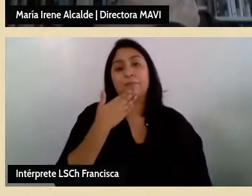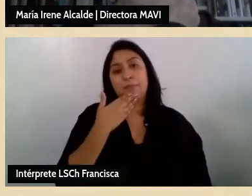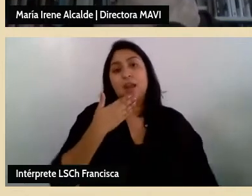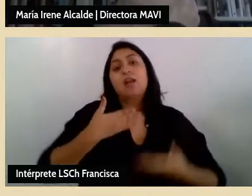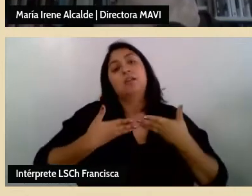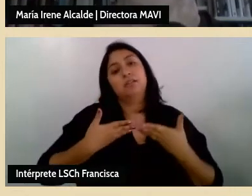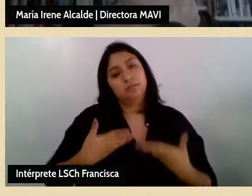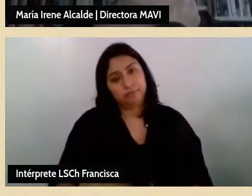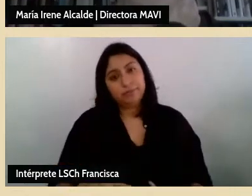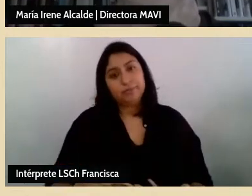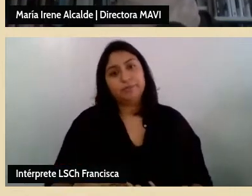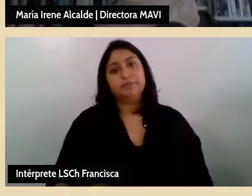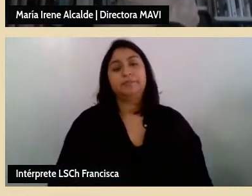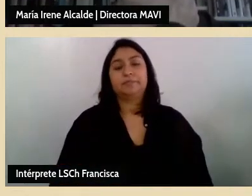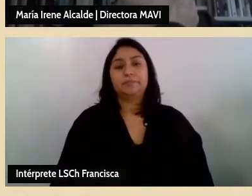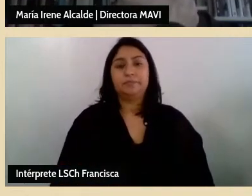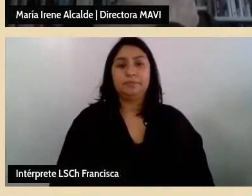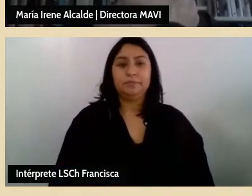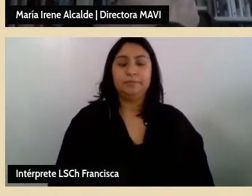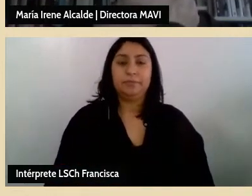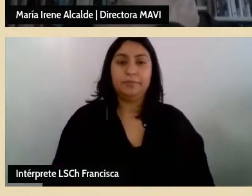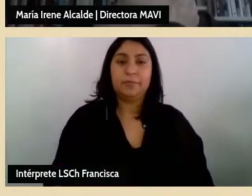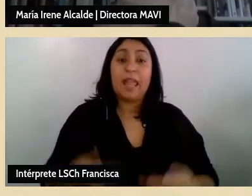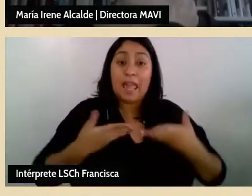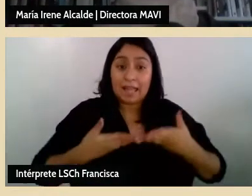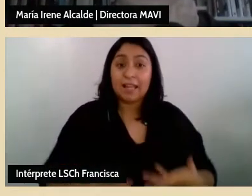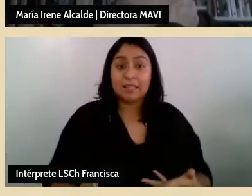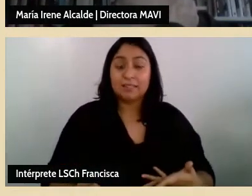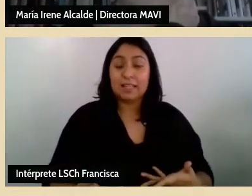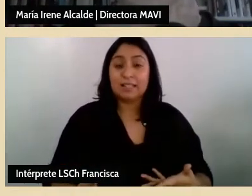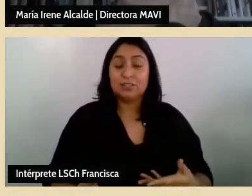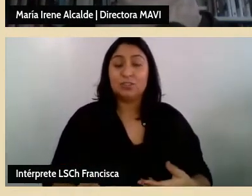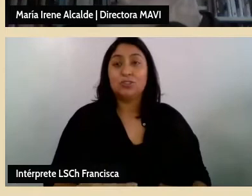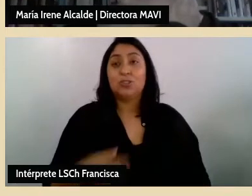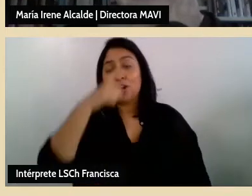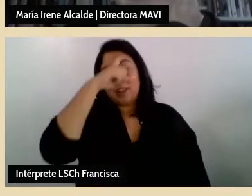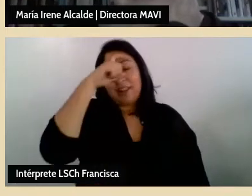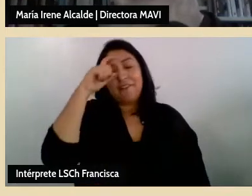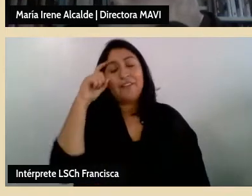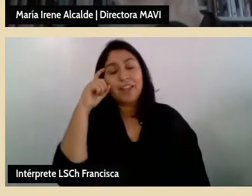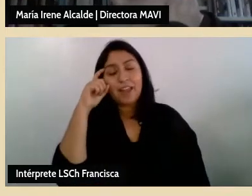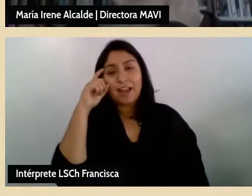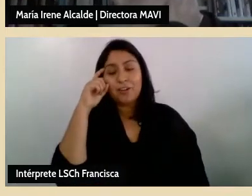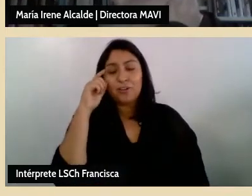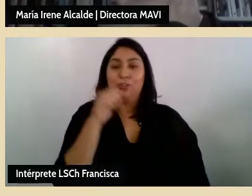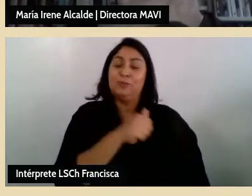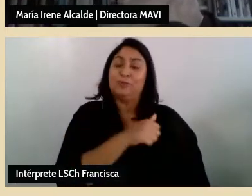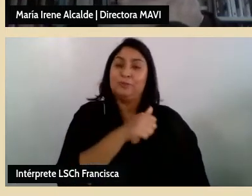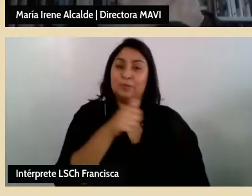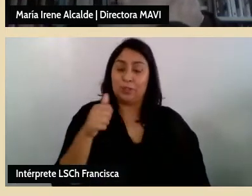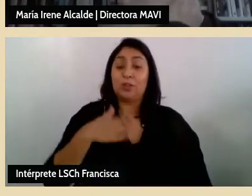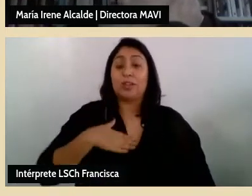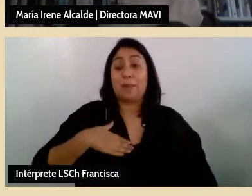Y agotador. El cansancio yo creo que se notó ahora en el verano Y en el caso mío